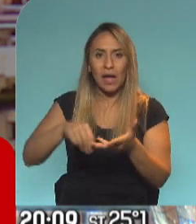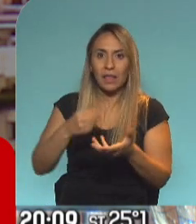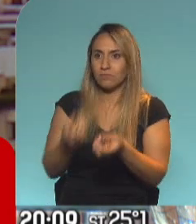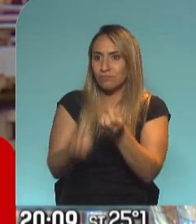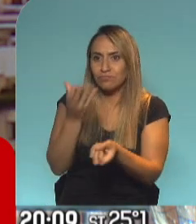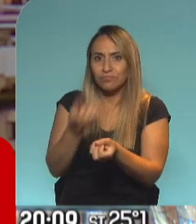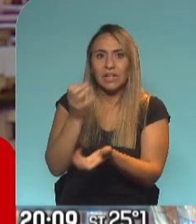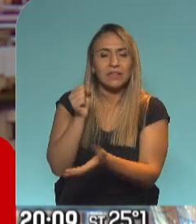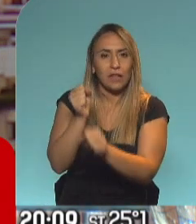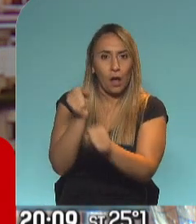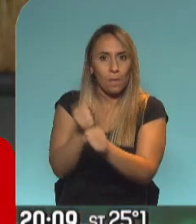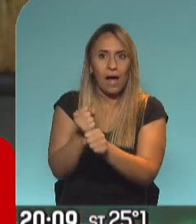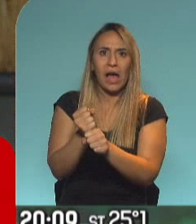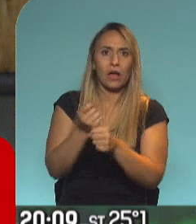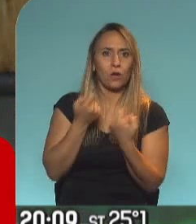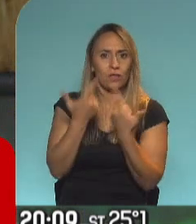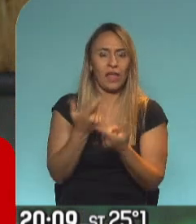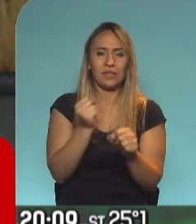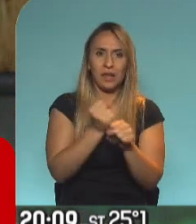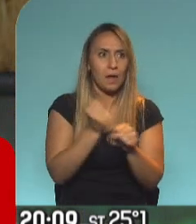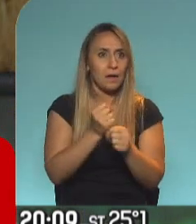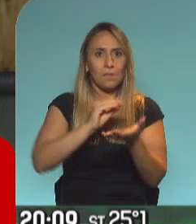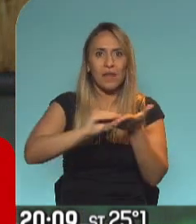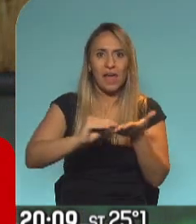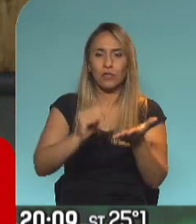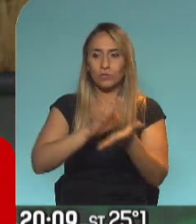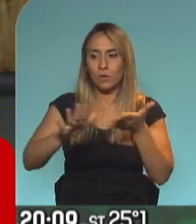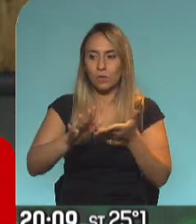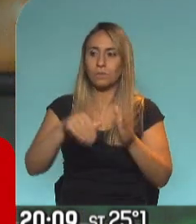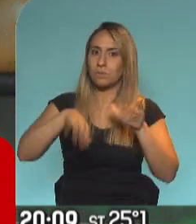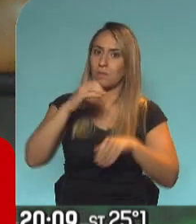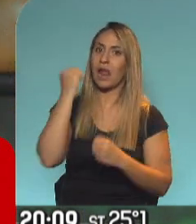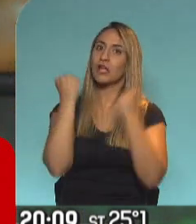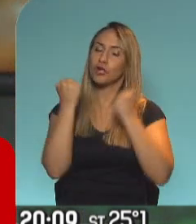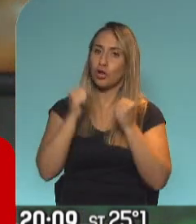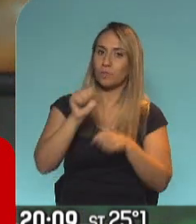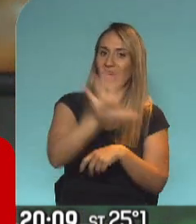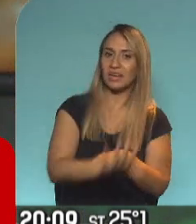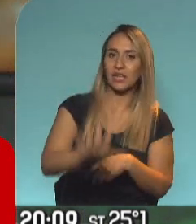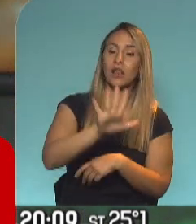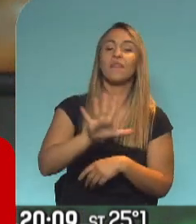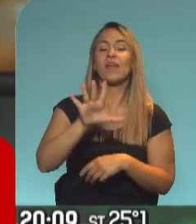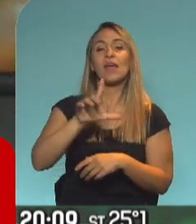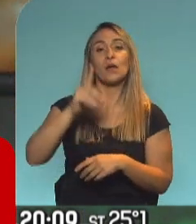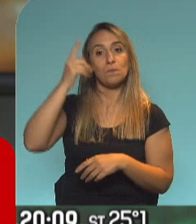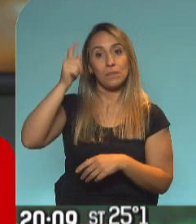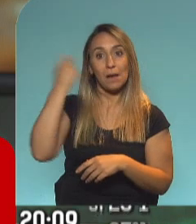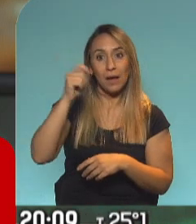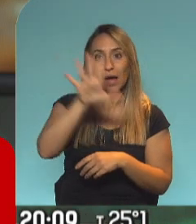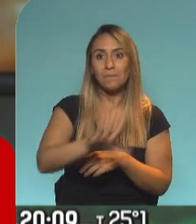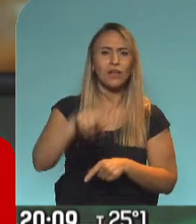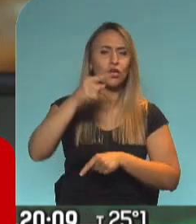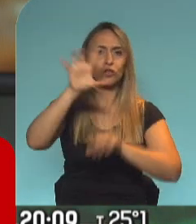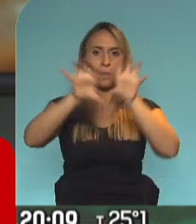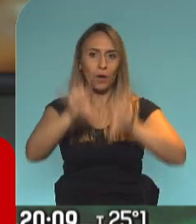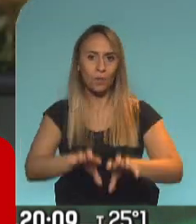generación de empleo, principalmente para las economías regionales, la economía pampeana y los pueblos del interior.